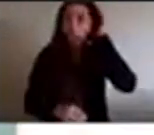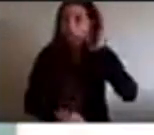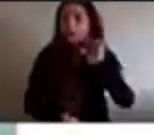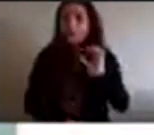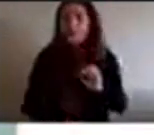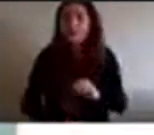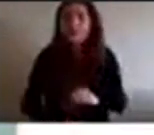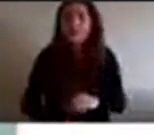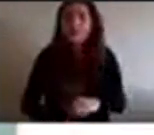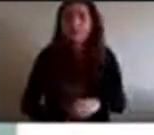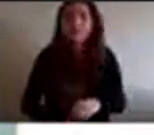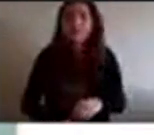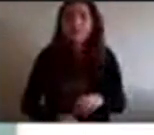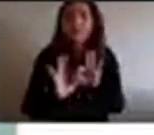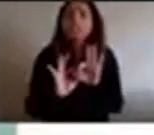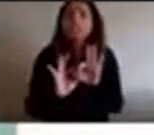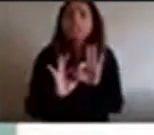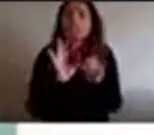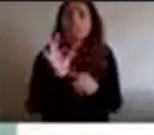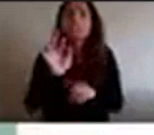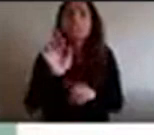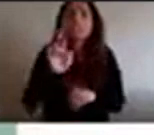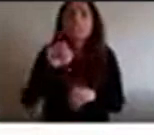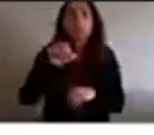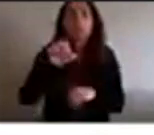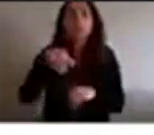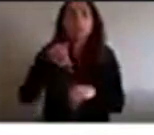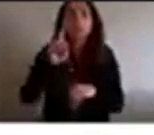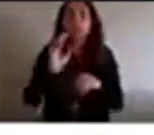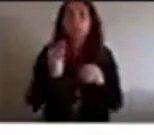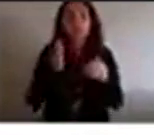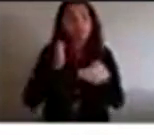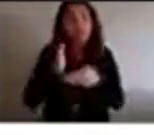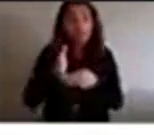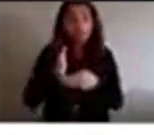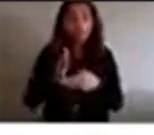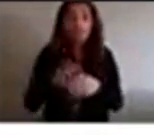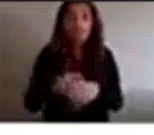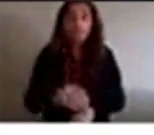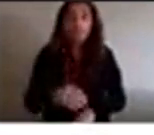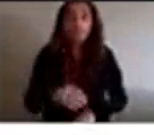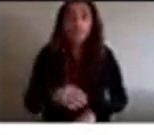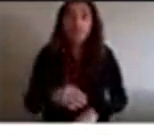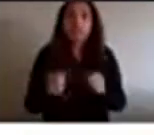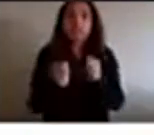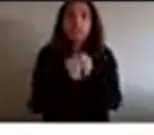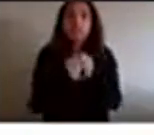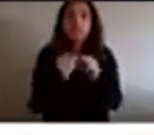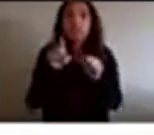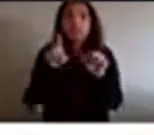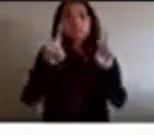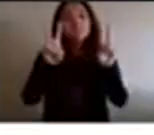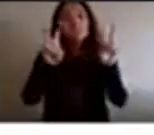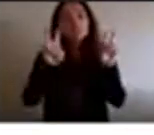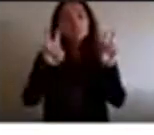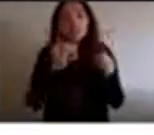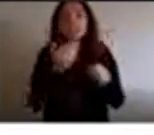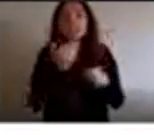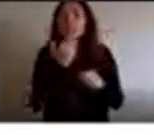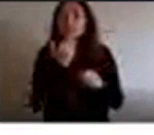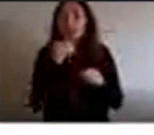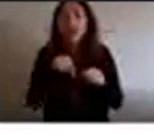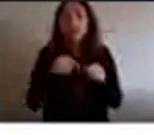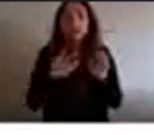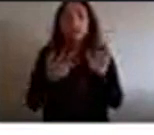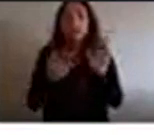Gracias, Fernando. Bueno, vamos a continuar con la ponencia. Y nos toca